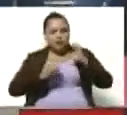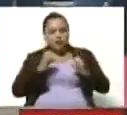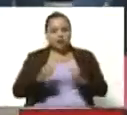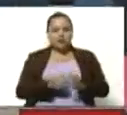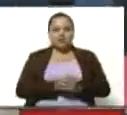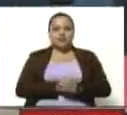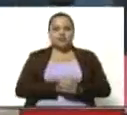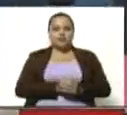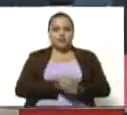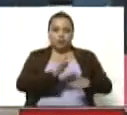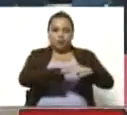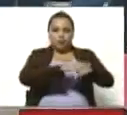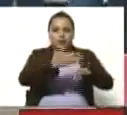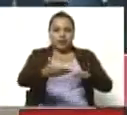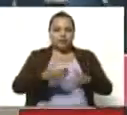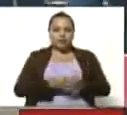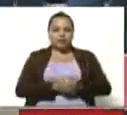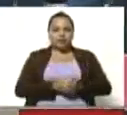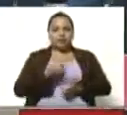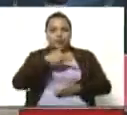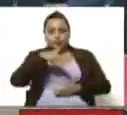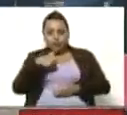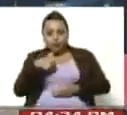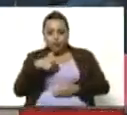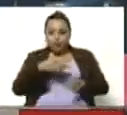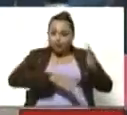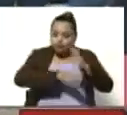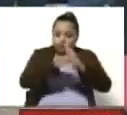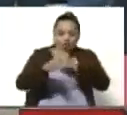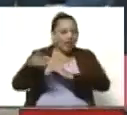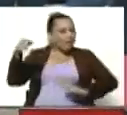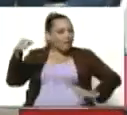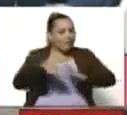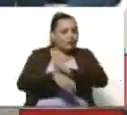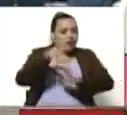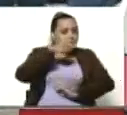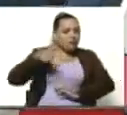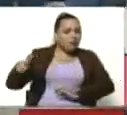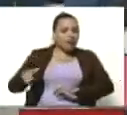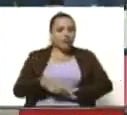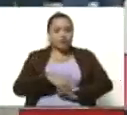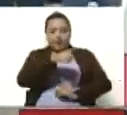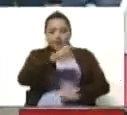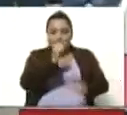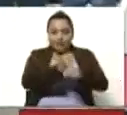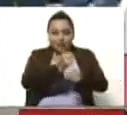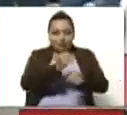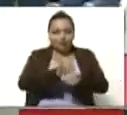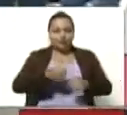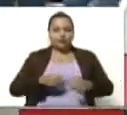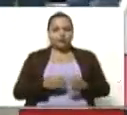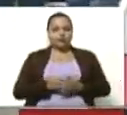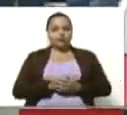porque vamos a llegar a las catacumbas del pueblo con este trabajo